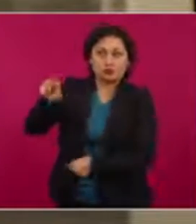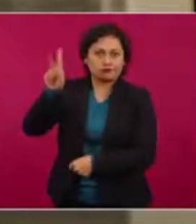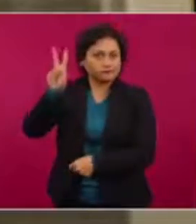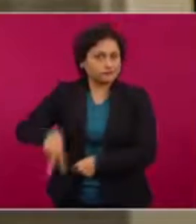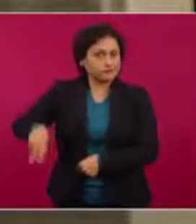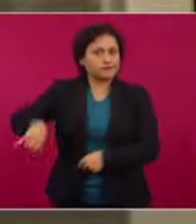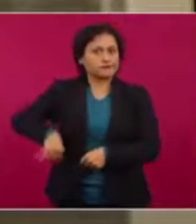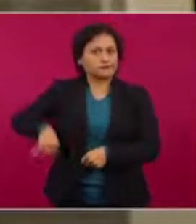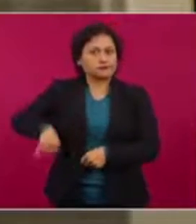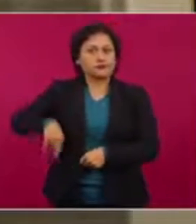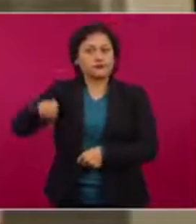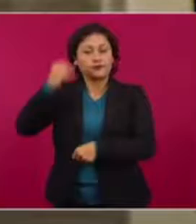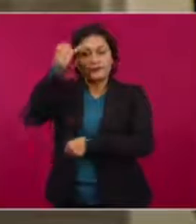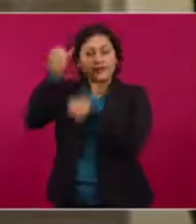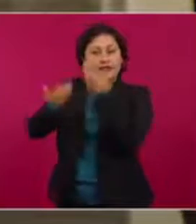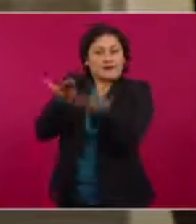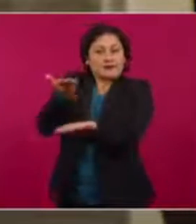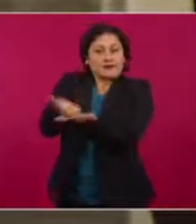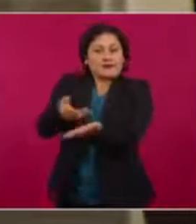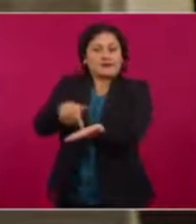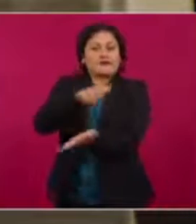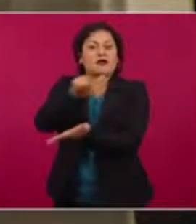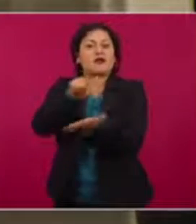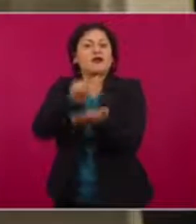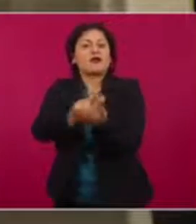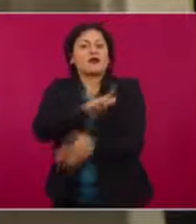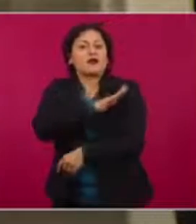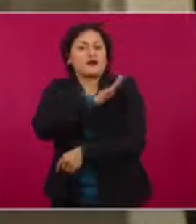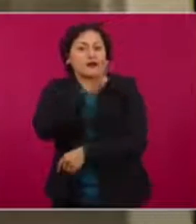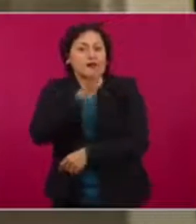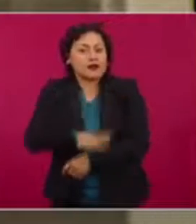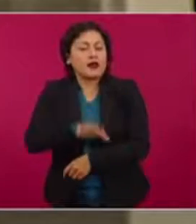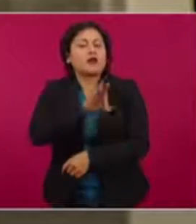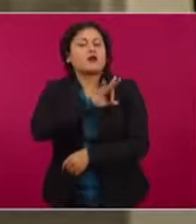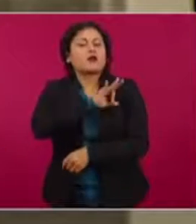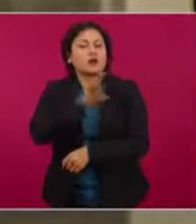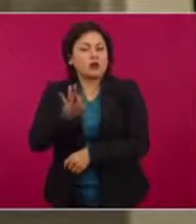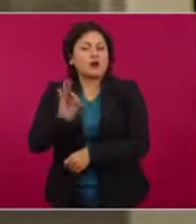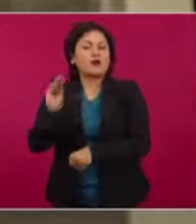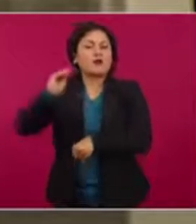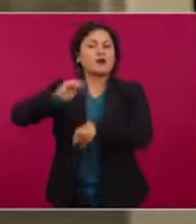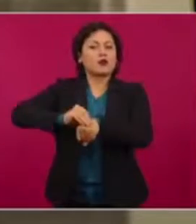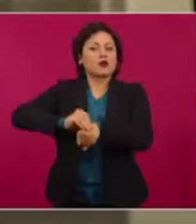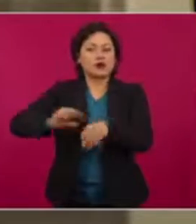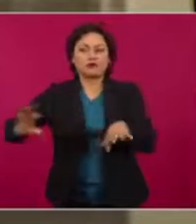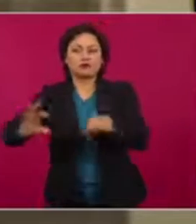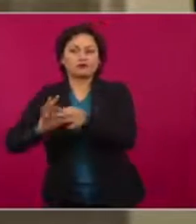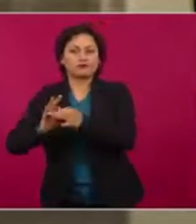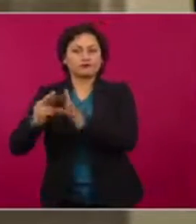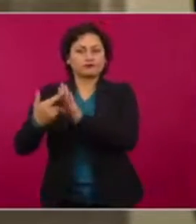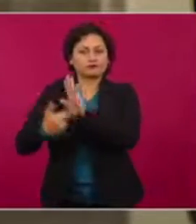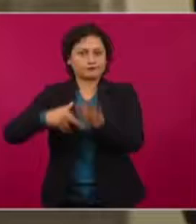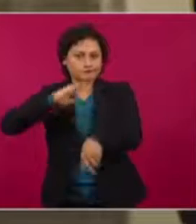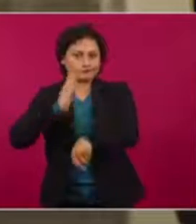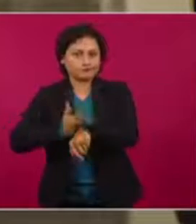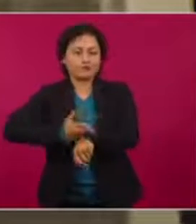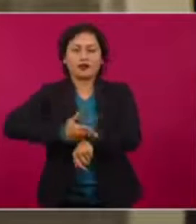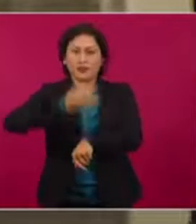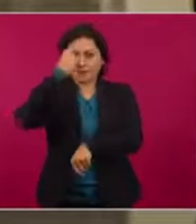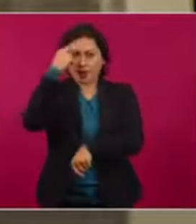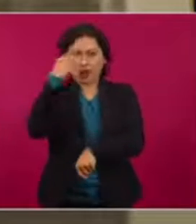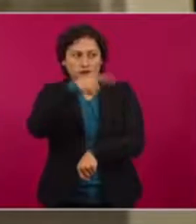general, pues se promueva ya un órgano sancionador, ¿no?, a los funcionarios públicos que